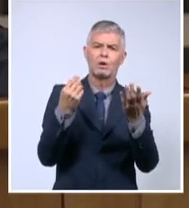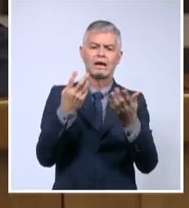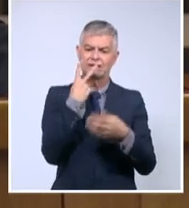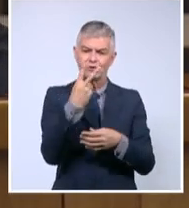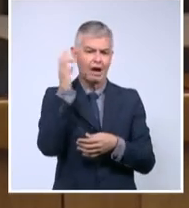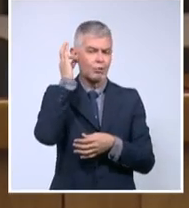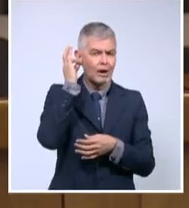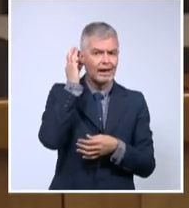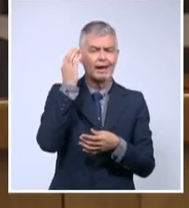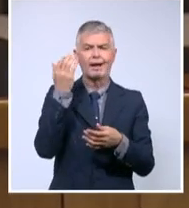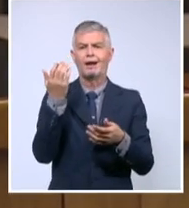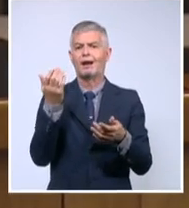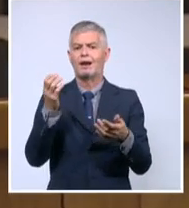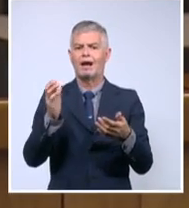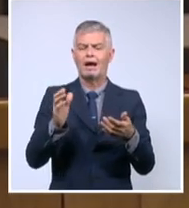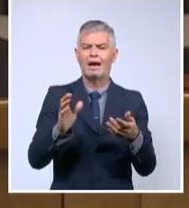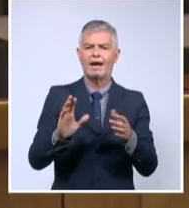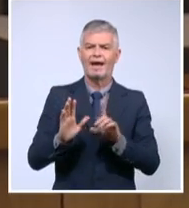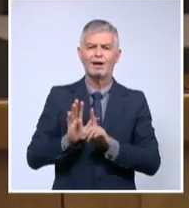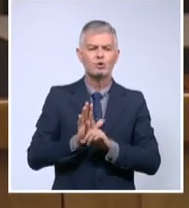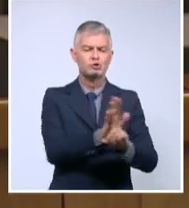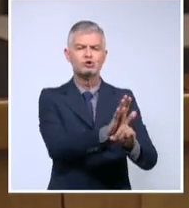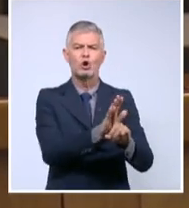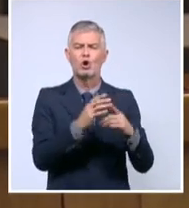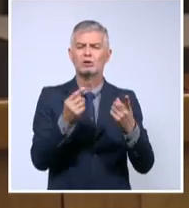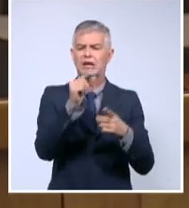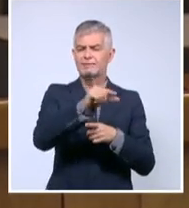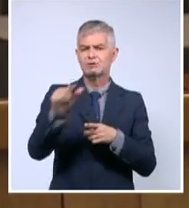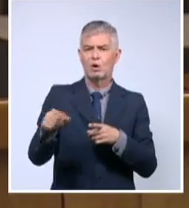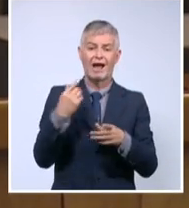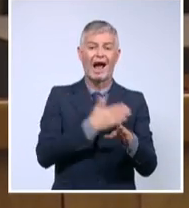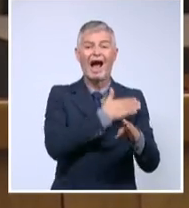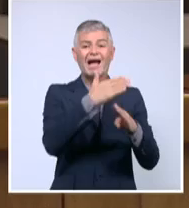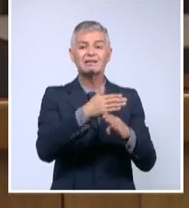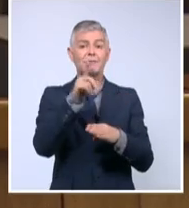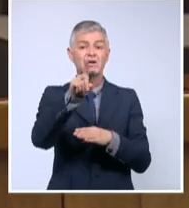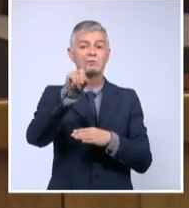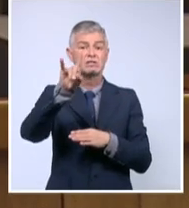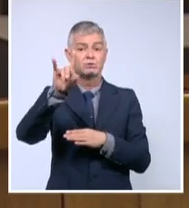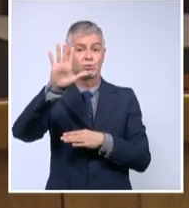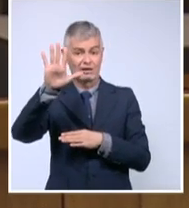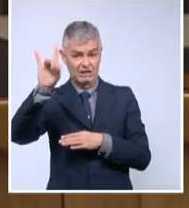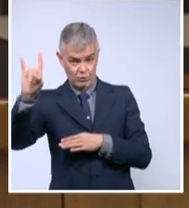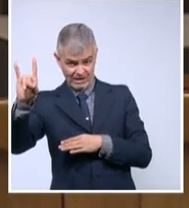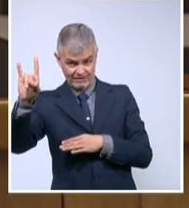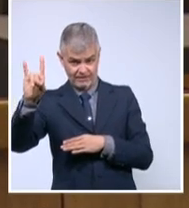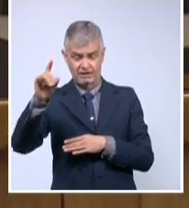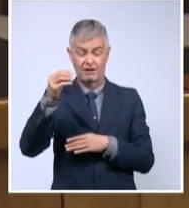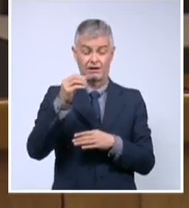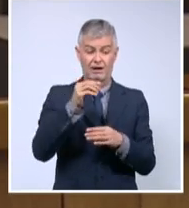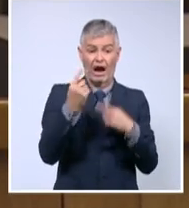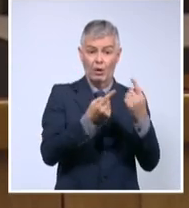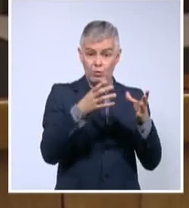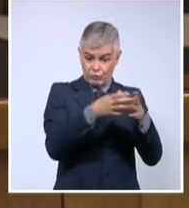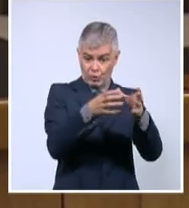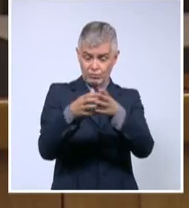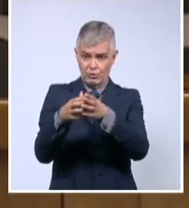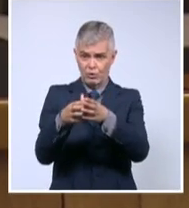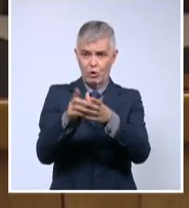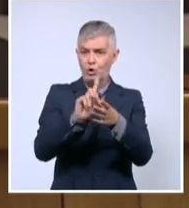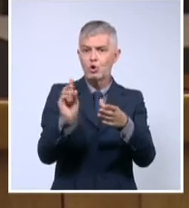la violencia y la exclusión de los sectores sociales que hasta 1959 no contaban para la política